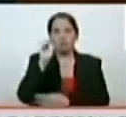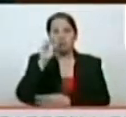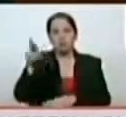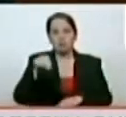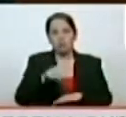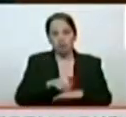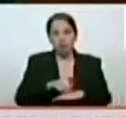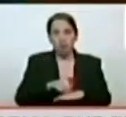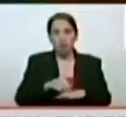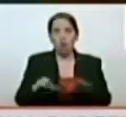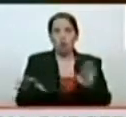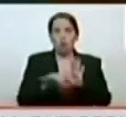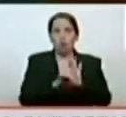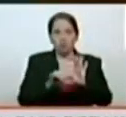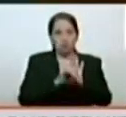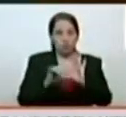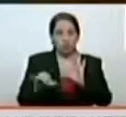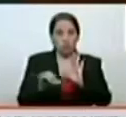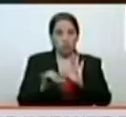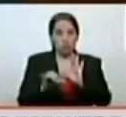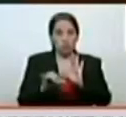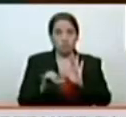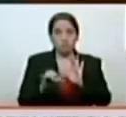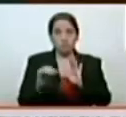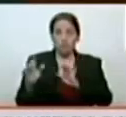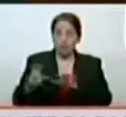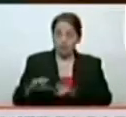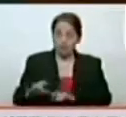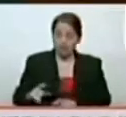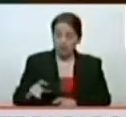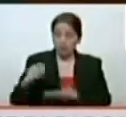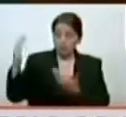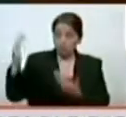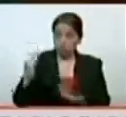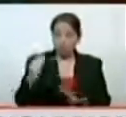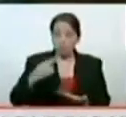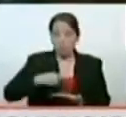Constituyente, y si me trae mi querido camarada secretario para yo firmar